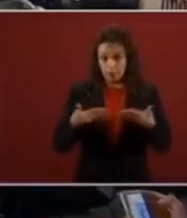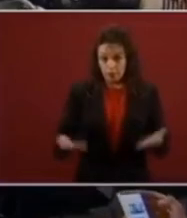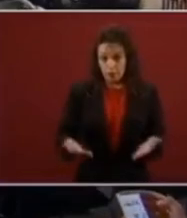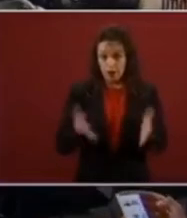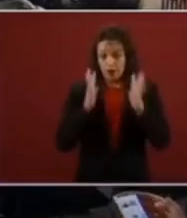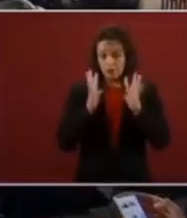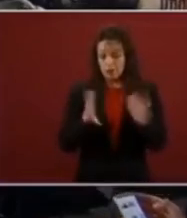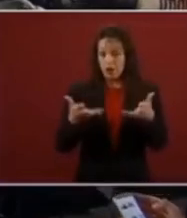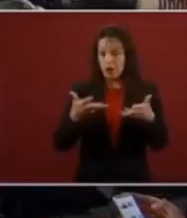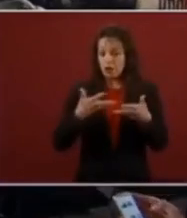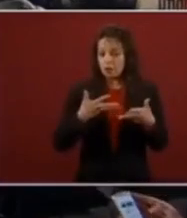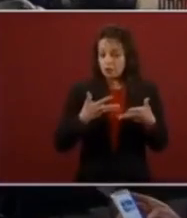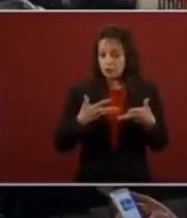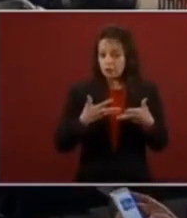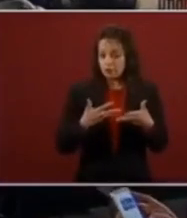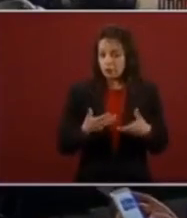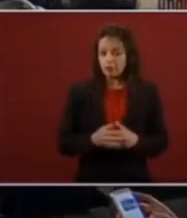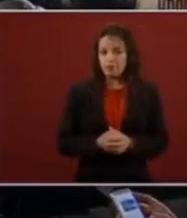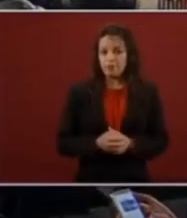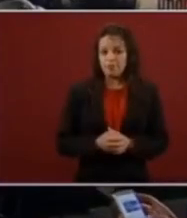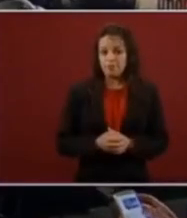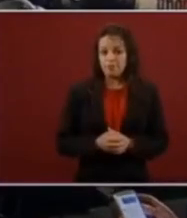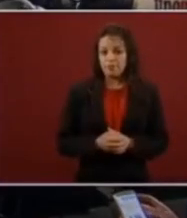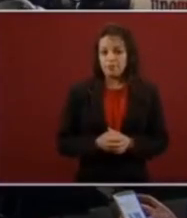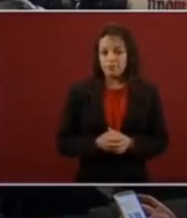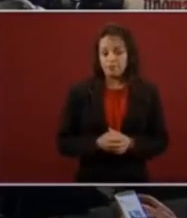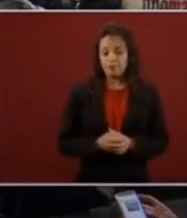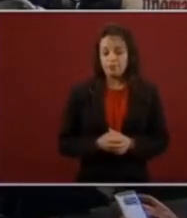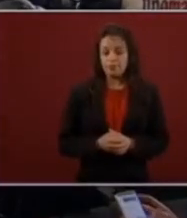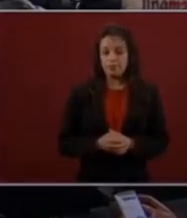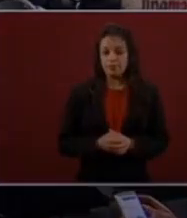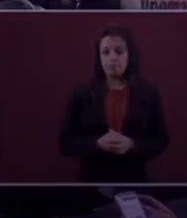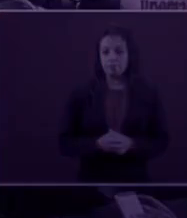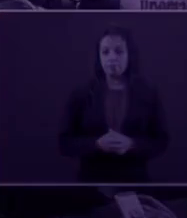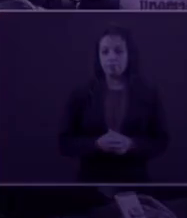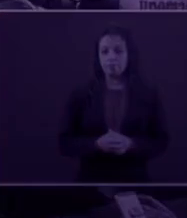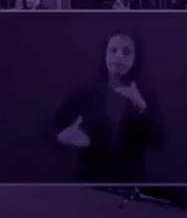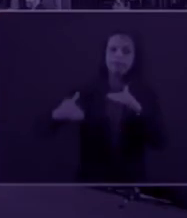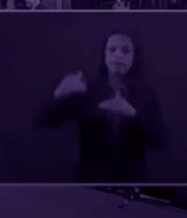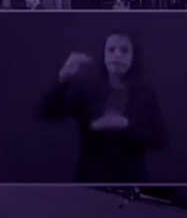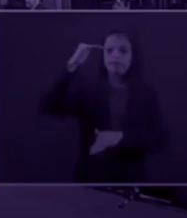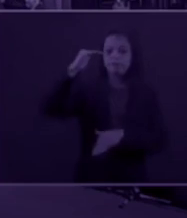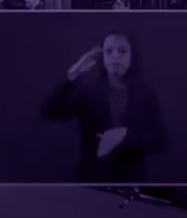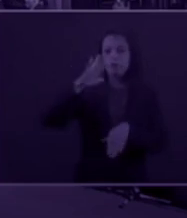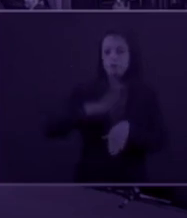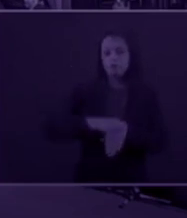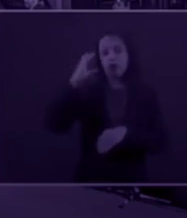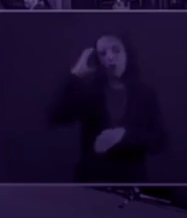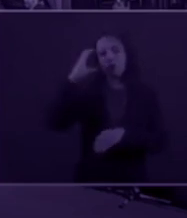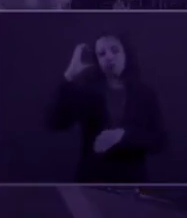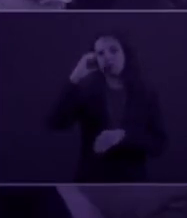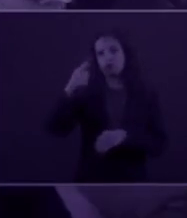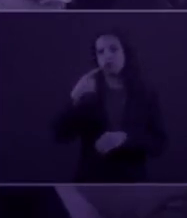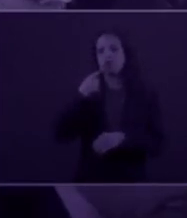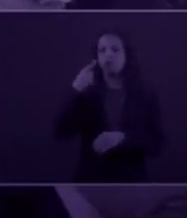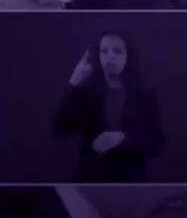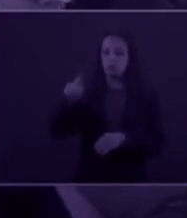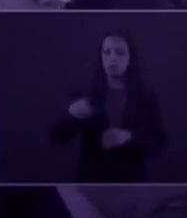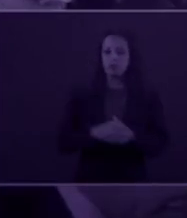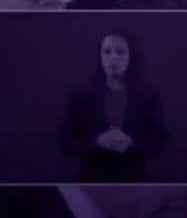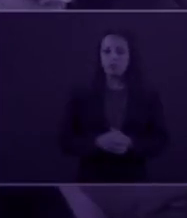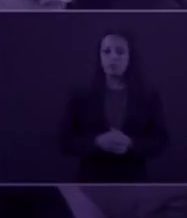tendencia hacia el aumento en estos delitos. Pero 34.000 muertos no es ningún éxito, señor